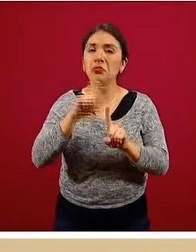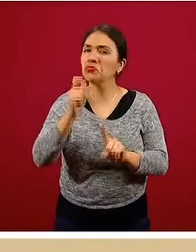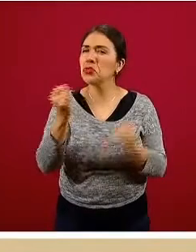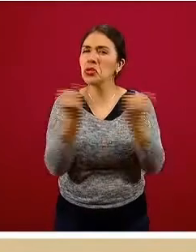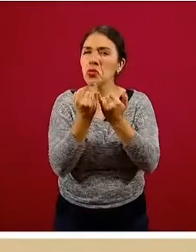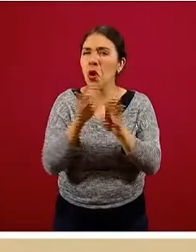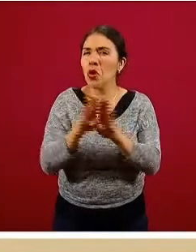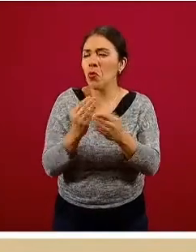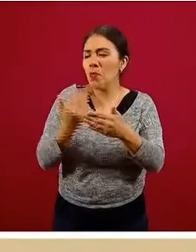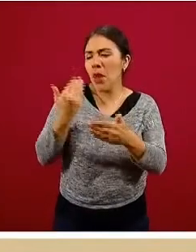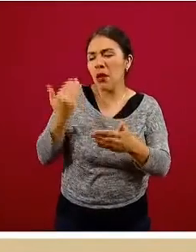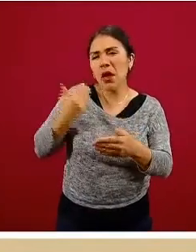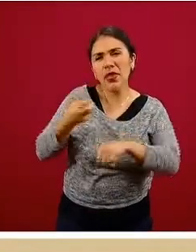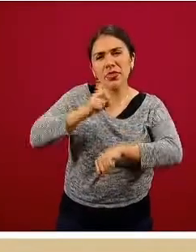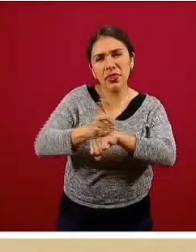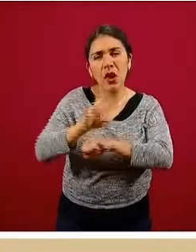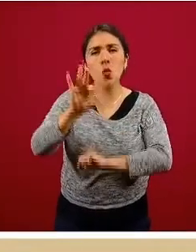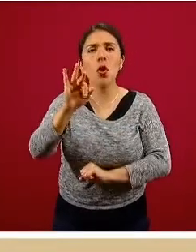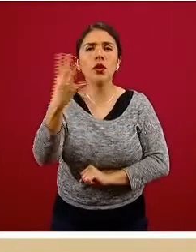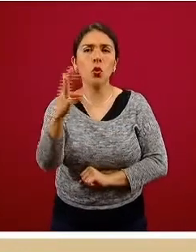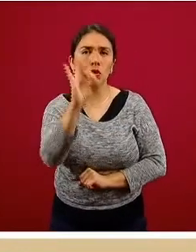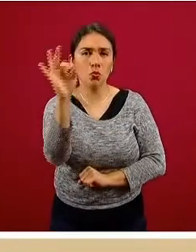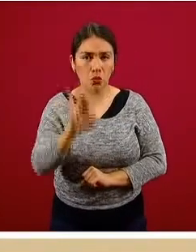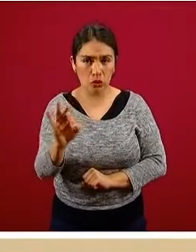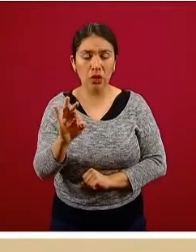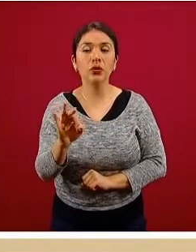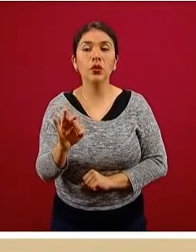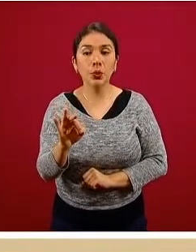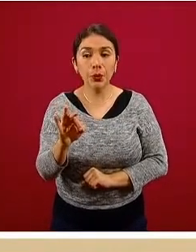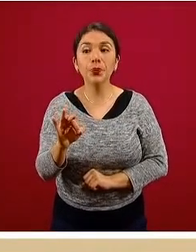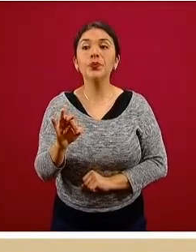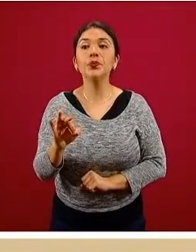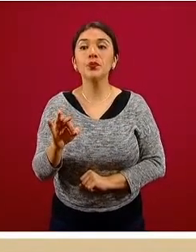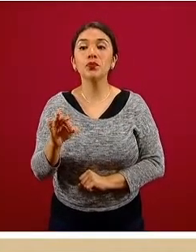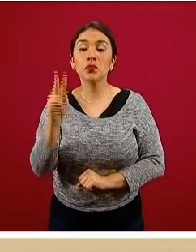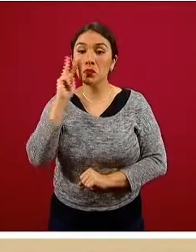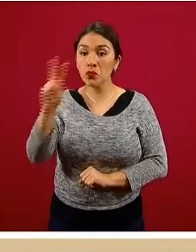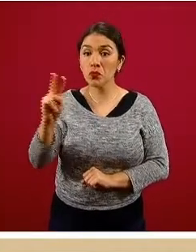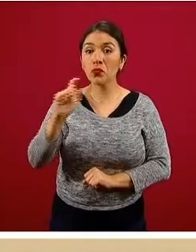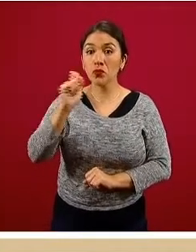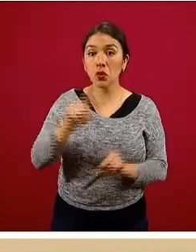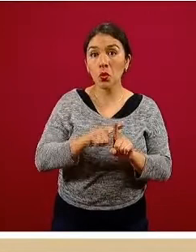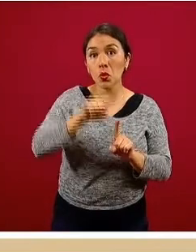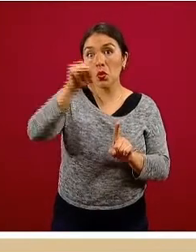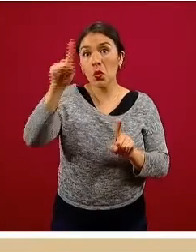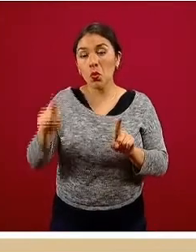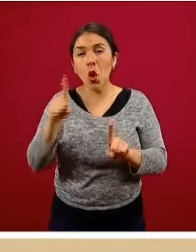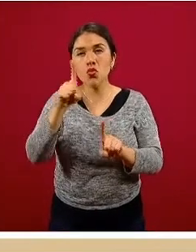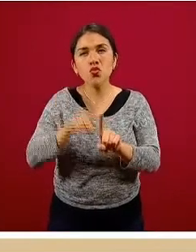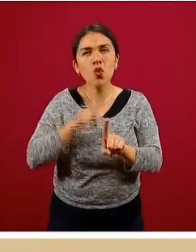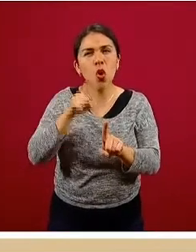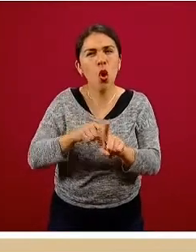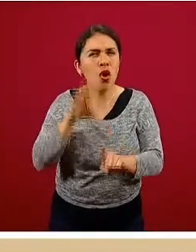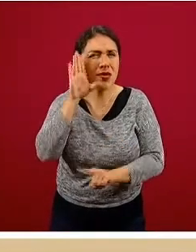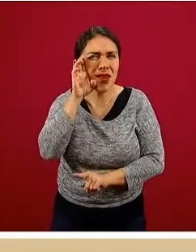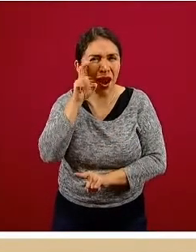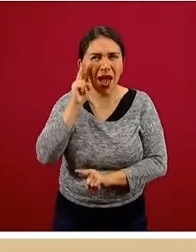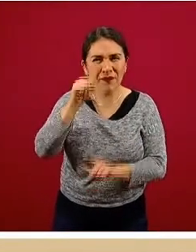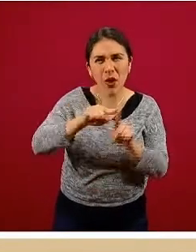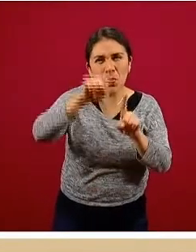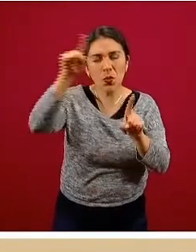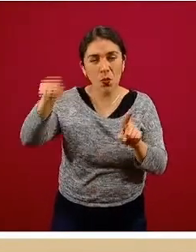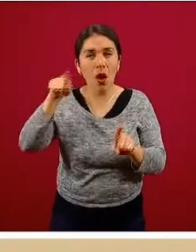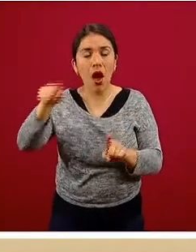al que veíamos en los últimos días, 44%, y si vemos la curva de color naranja,